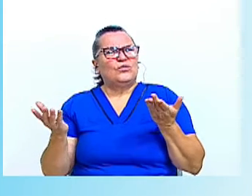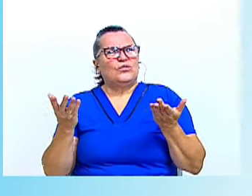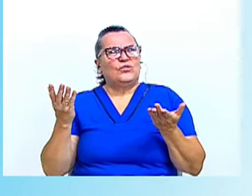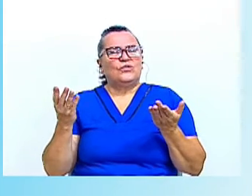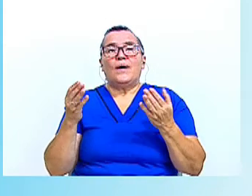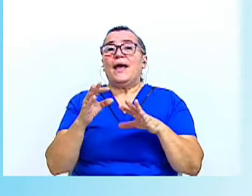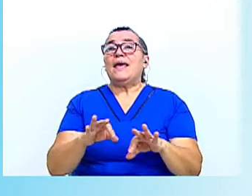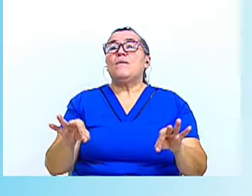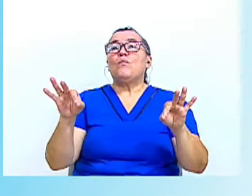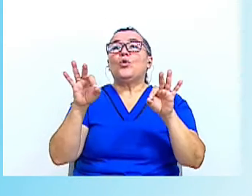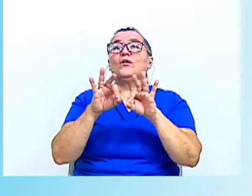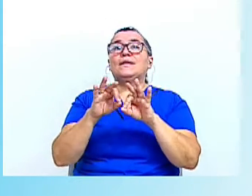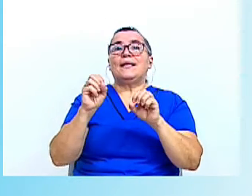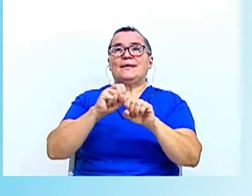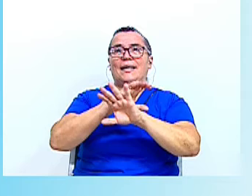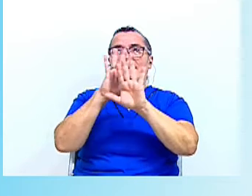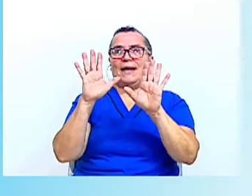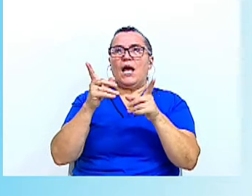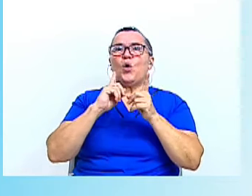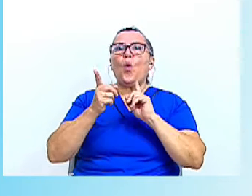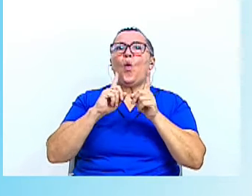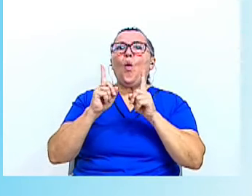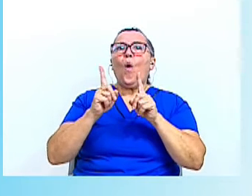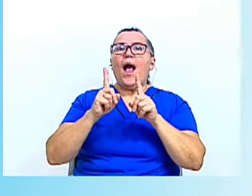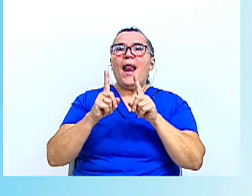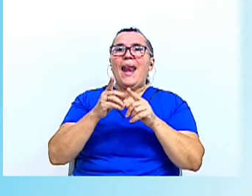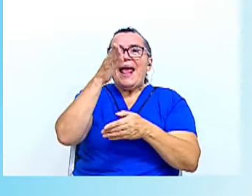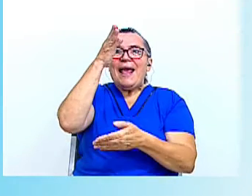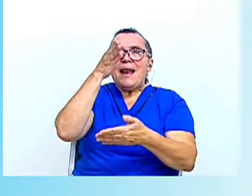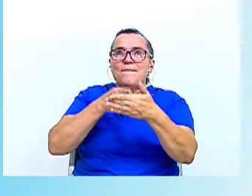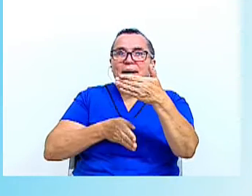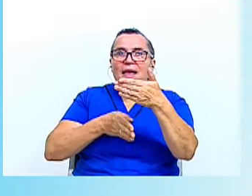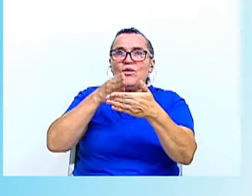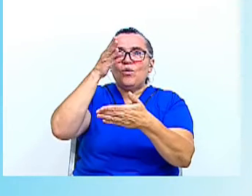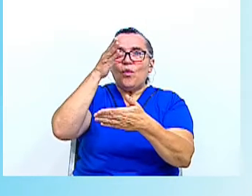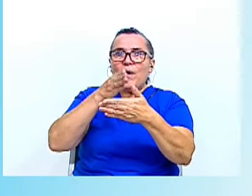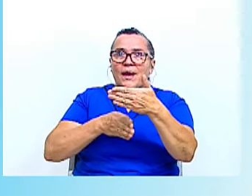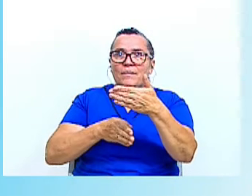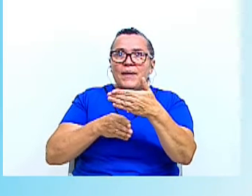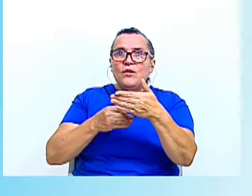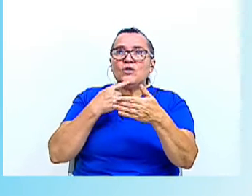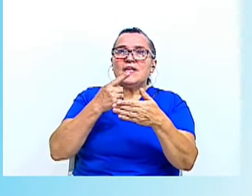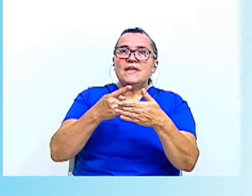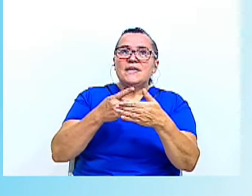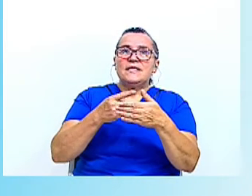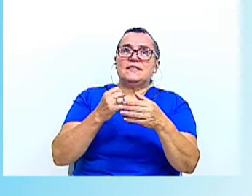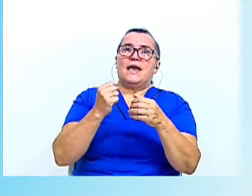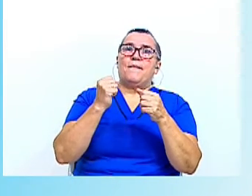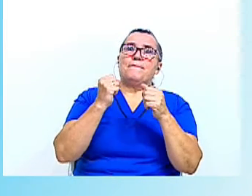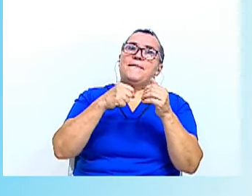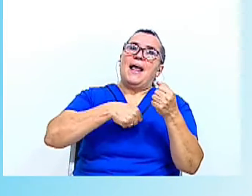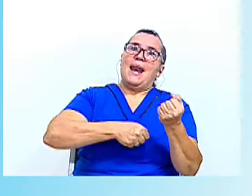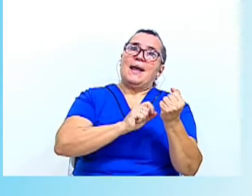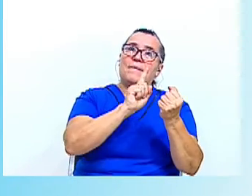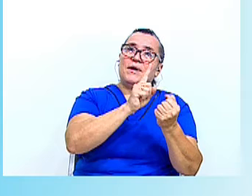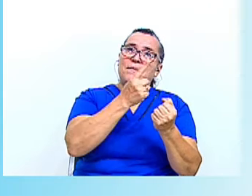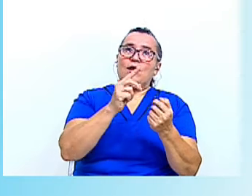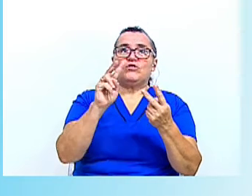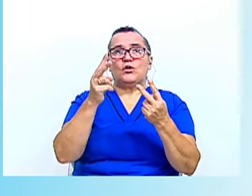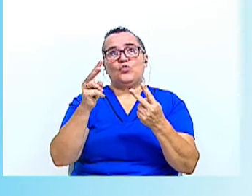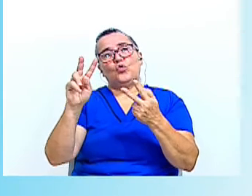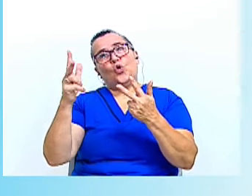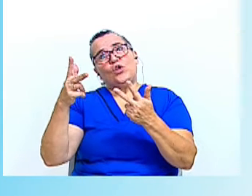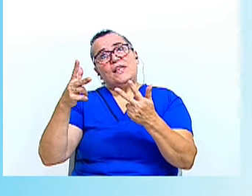lo importante es tener claro cuál va a estar en el medio, para así indicar si se trata de una palanca de primer género,